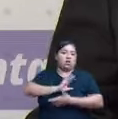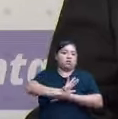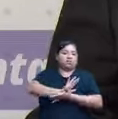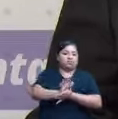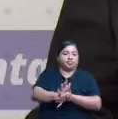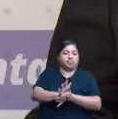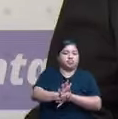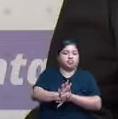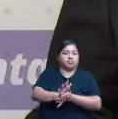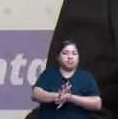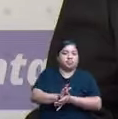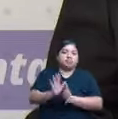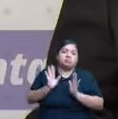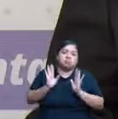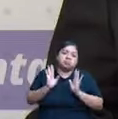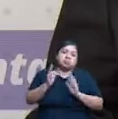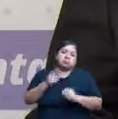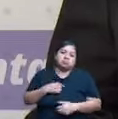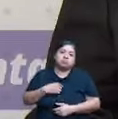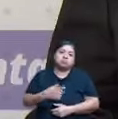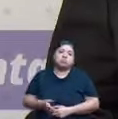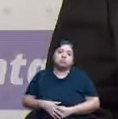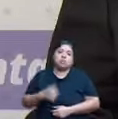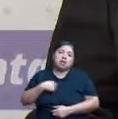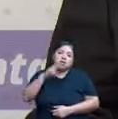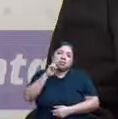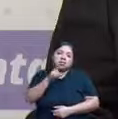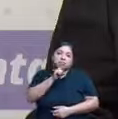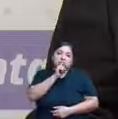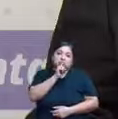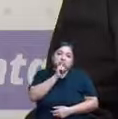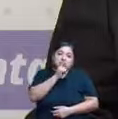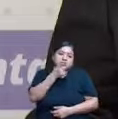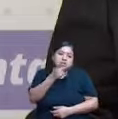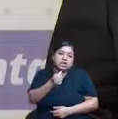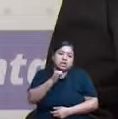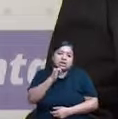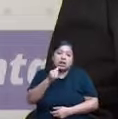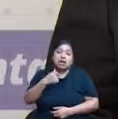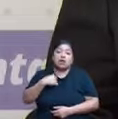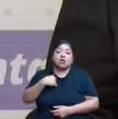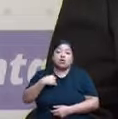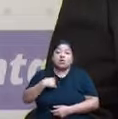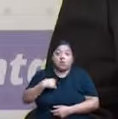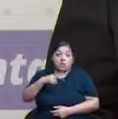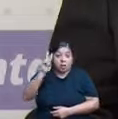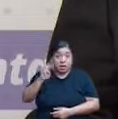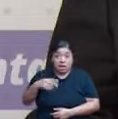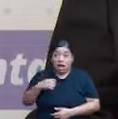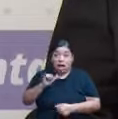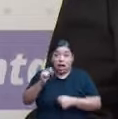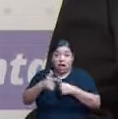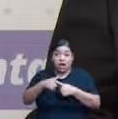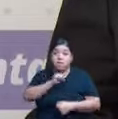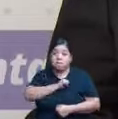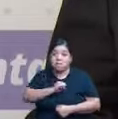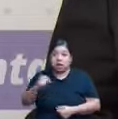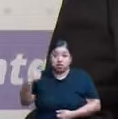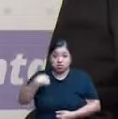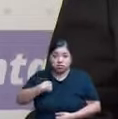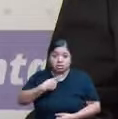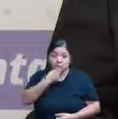de mi persona. Tan burda como irrisoria, porque quiero decirles que de mí No se puede decir nada más que me gusta